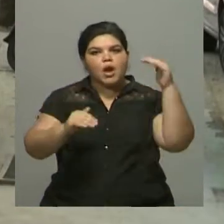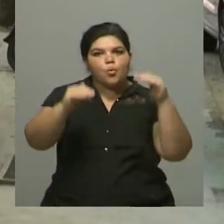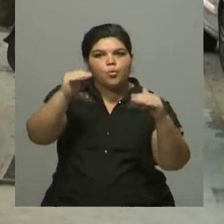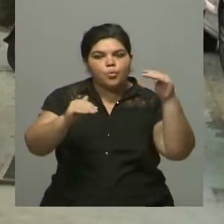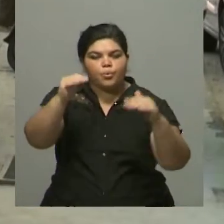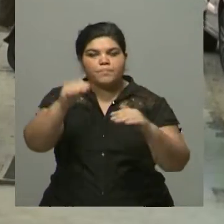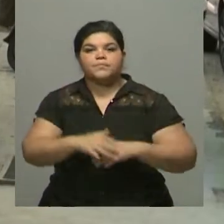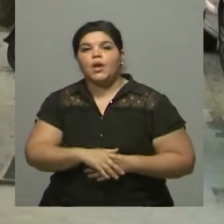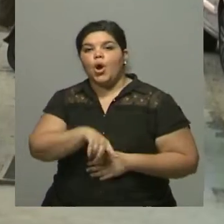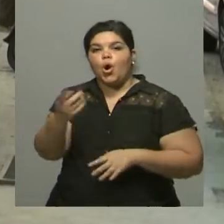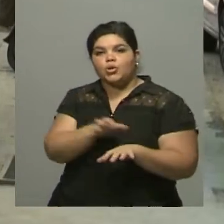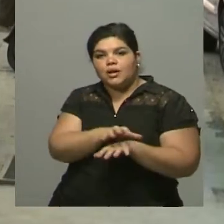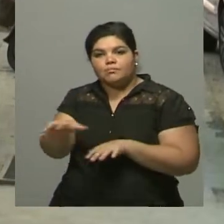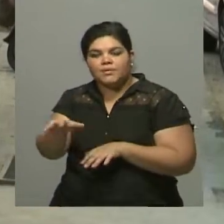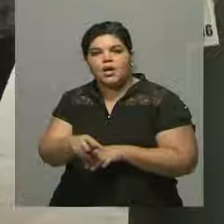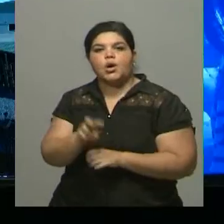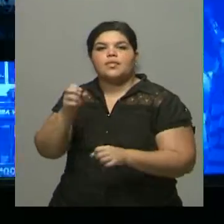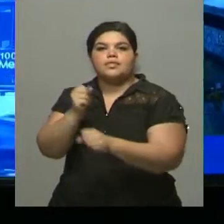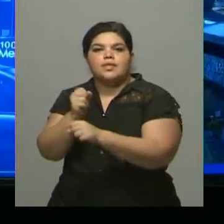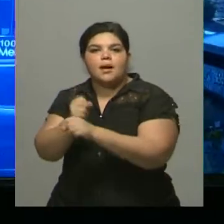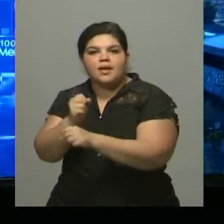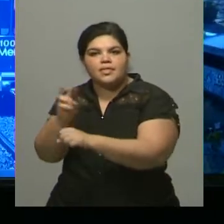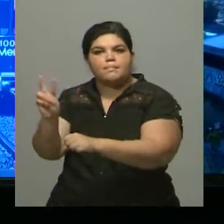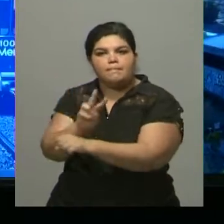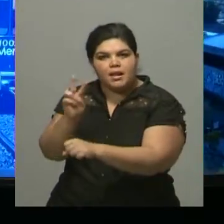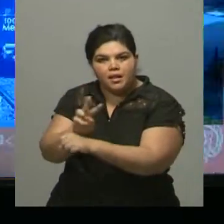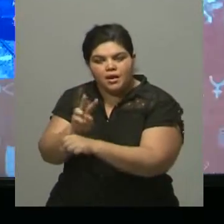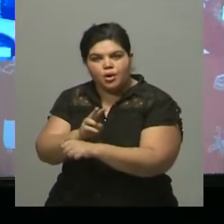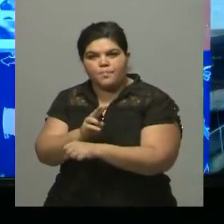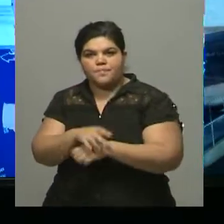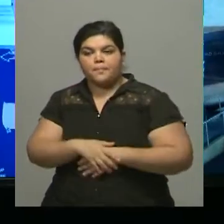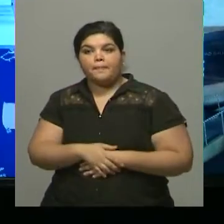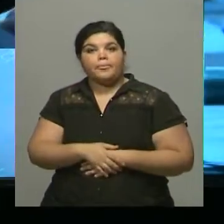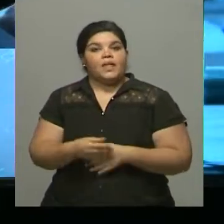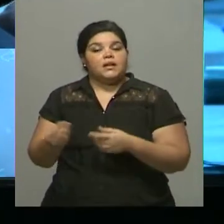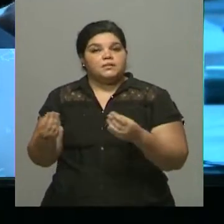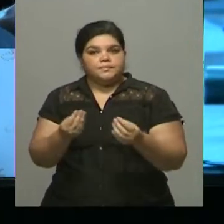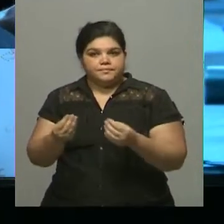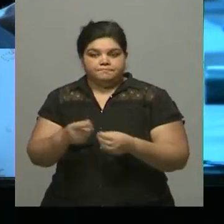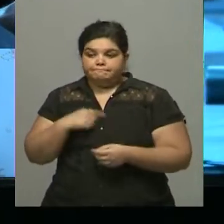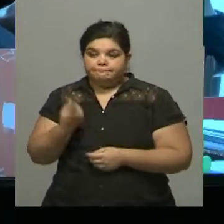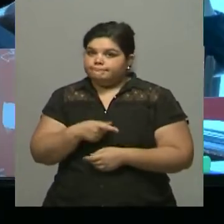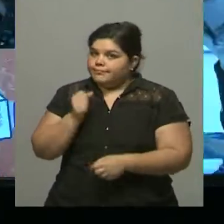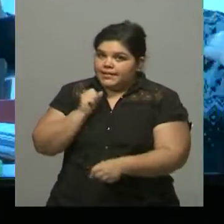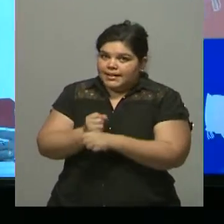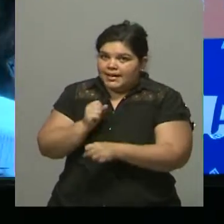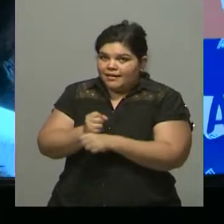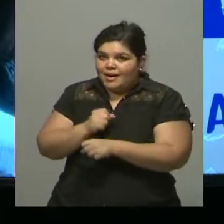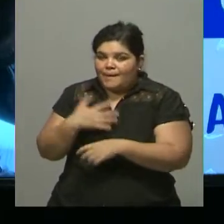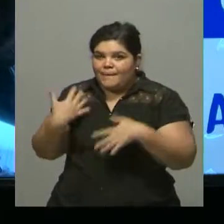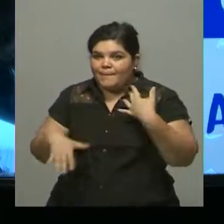es la protección del empleo. Y ahí la tarea más dura, más inspectiva, de vigilar el